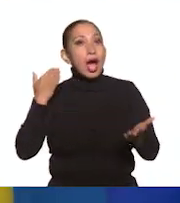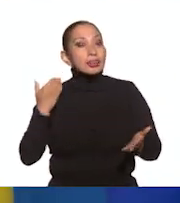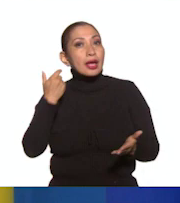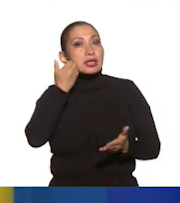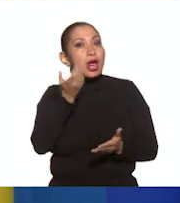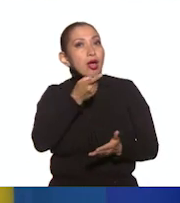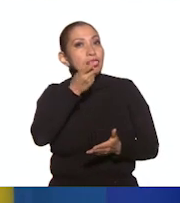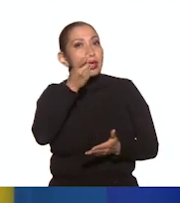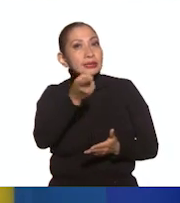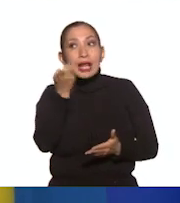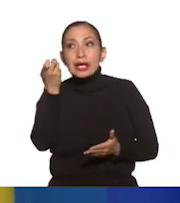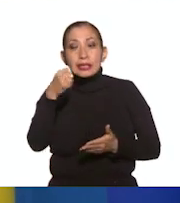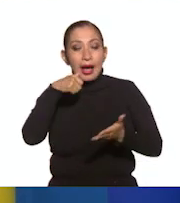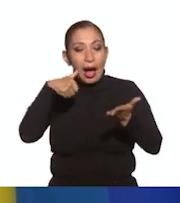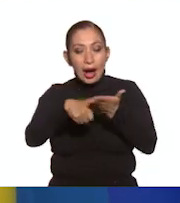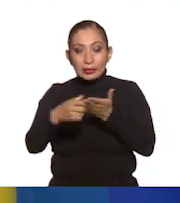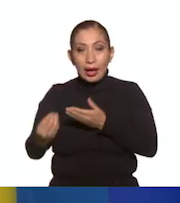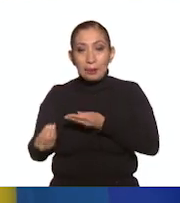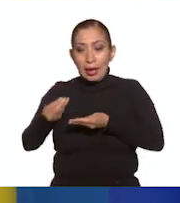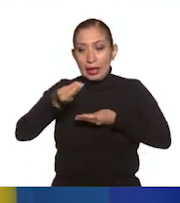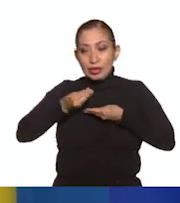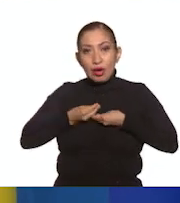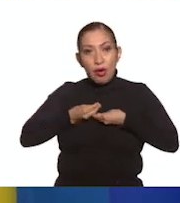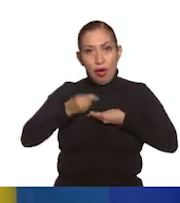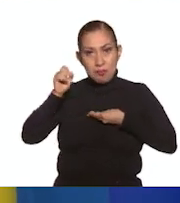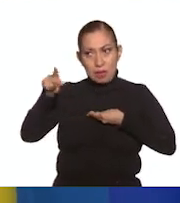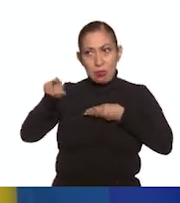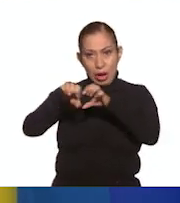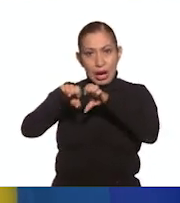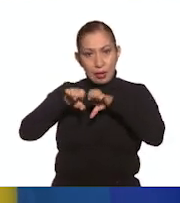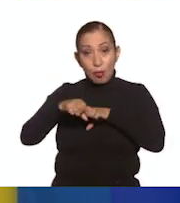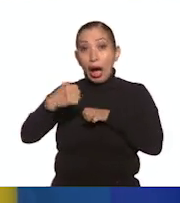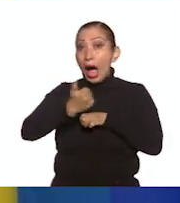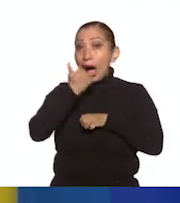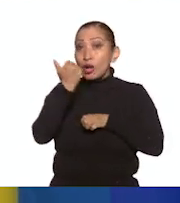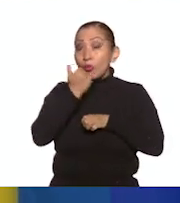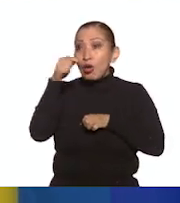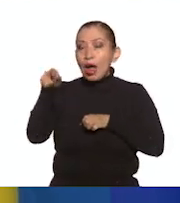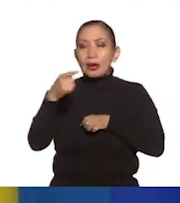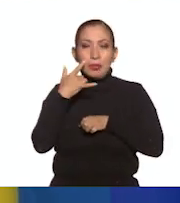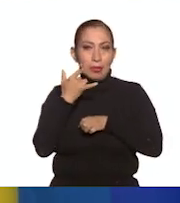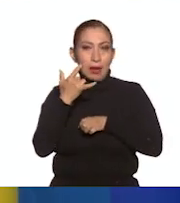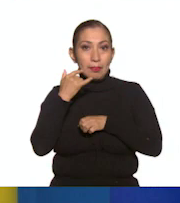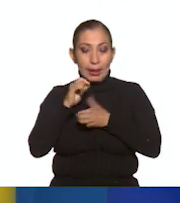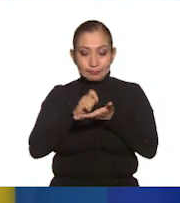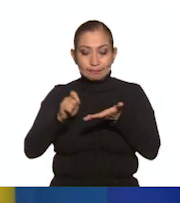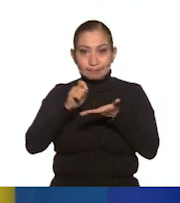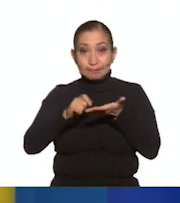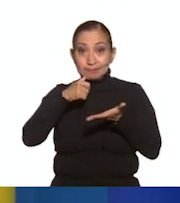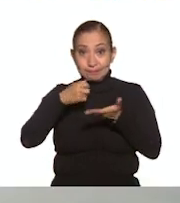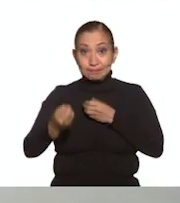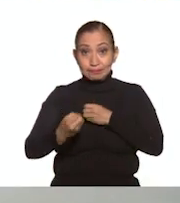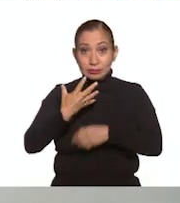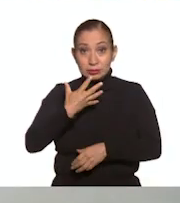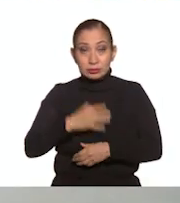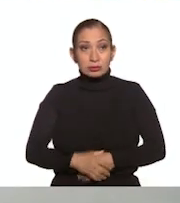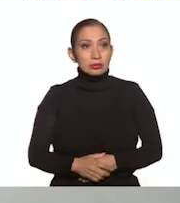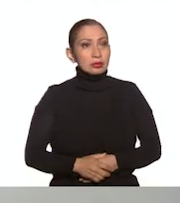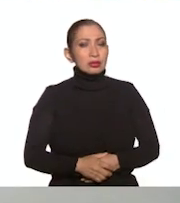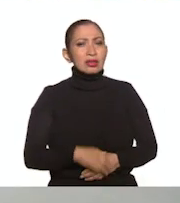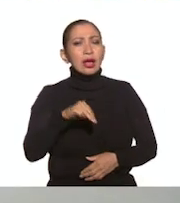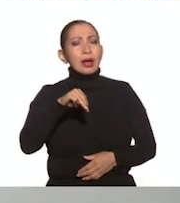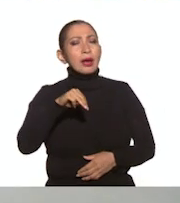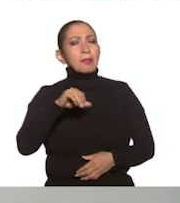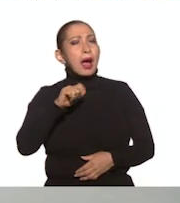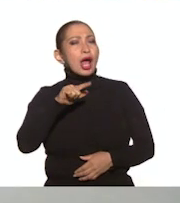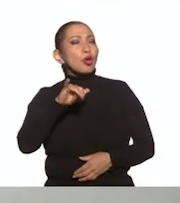quiero compartir esta carta que me entregó el equipo de producción, que es de un alumno que muy amablemente nos escribió. Malu, ¿qué